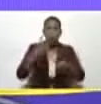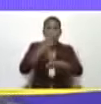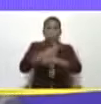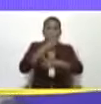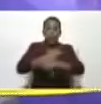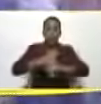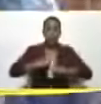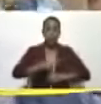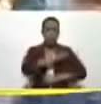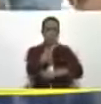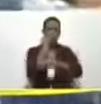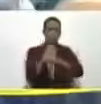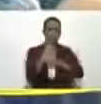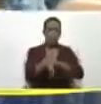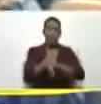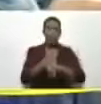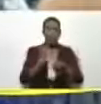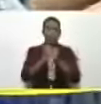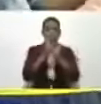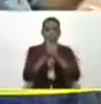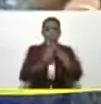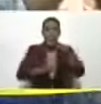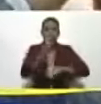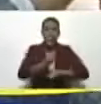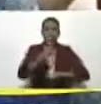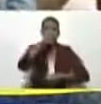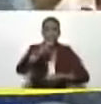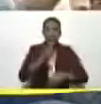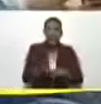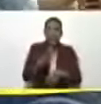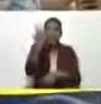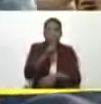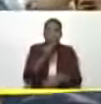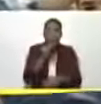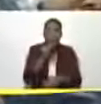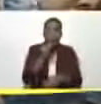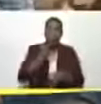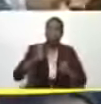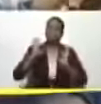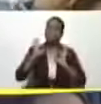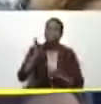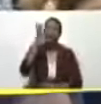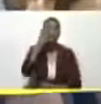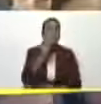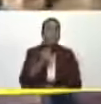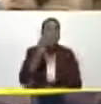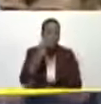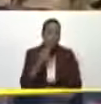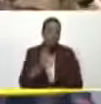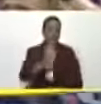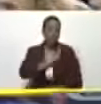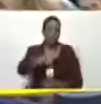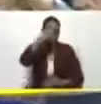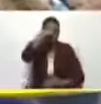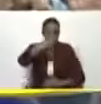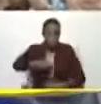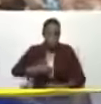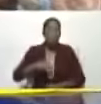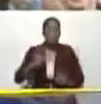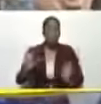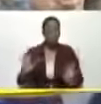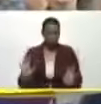huesos y todo el deporte que uno ha su edad se lo digo por experiencia propia